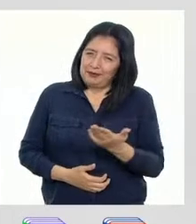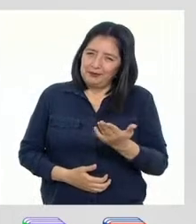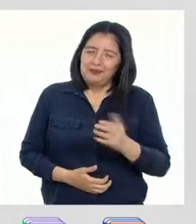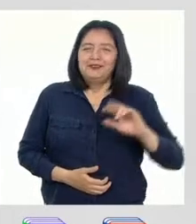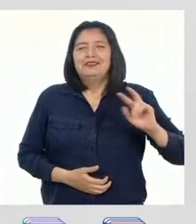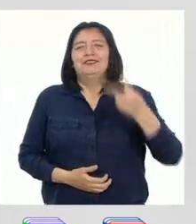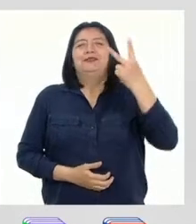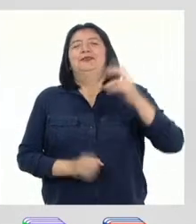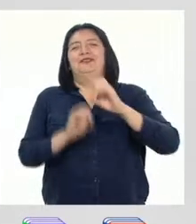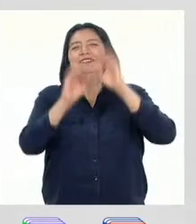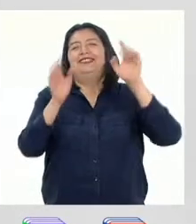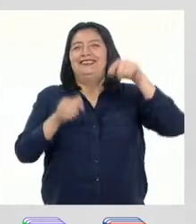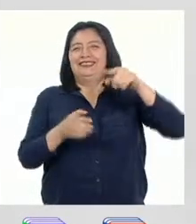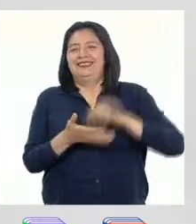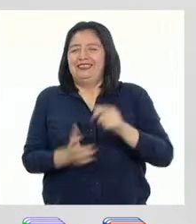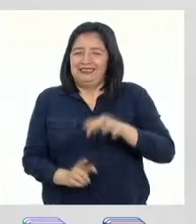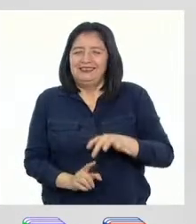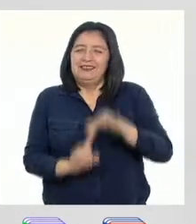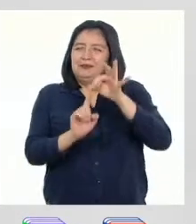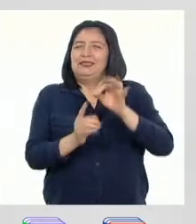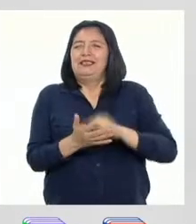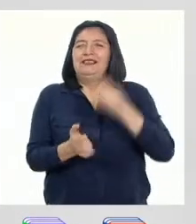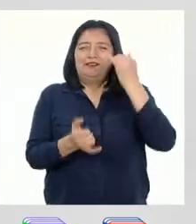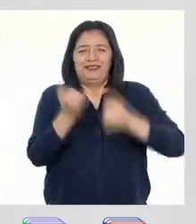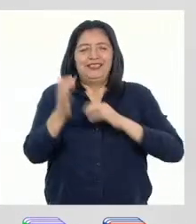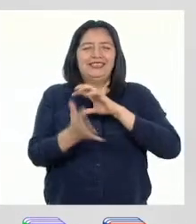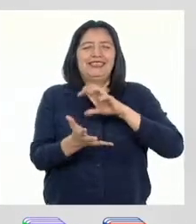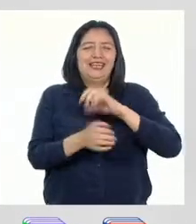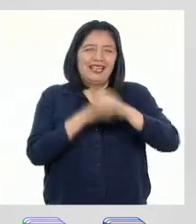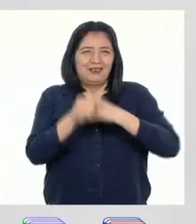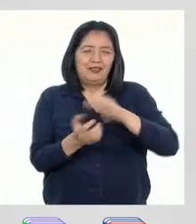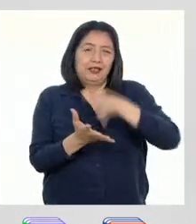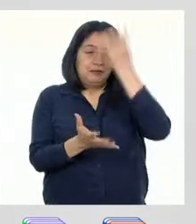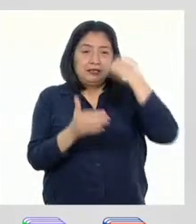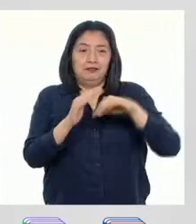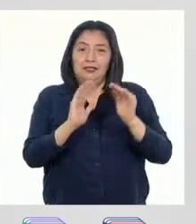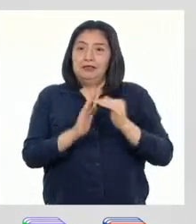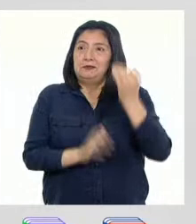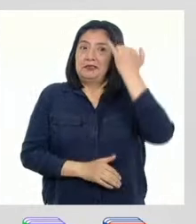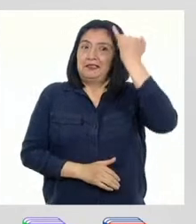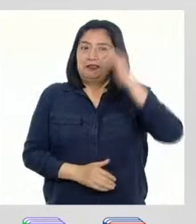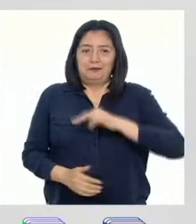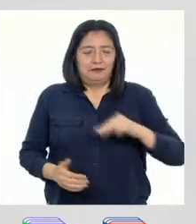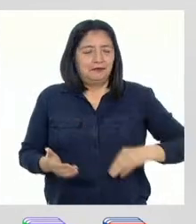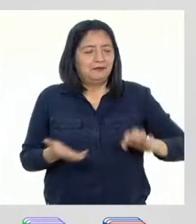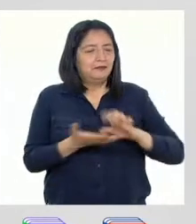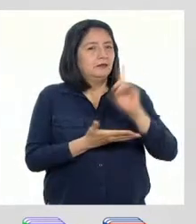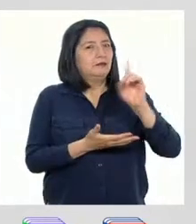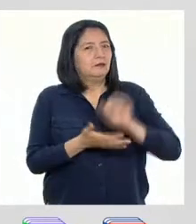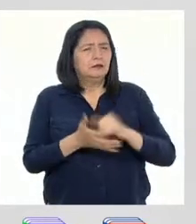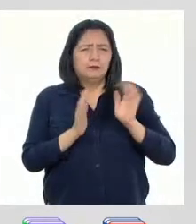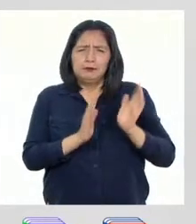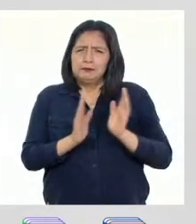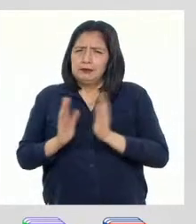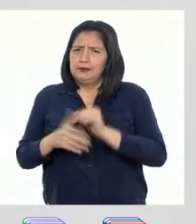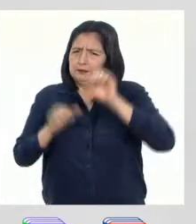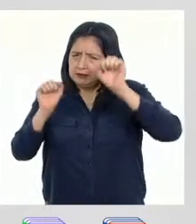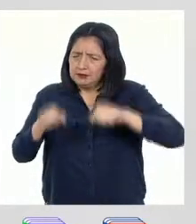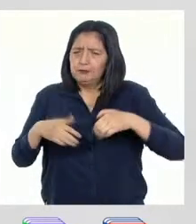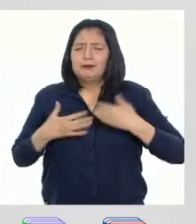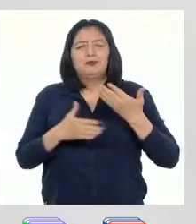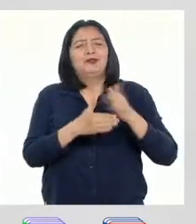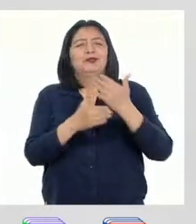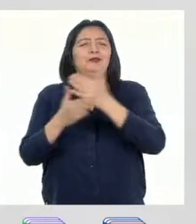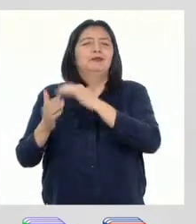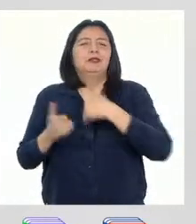a un segundo día de esta edición especial de fin de año de Aprendo en Casa, una iniciativa del Ministerio de Educación diseñada para que podamos